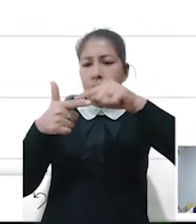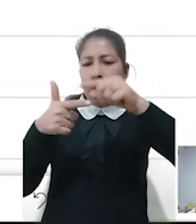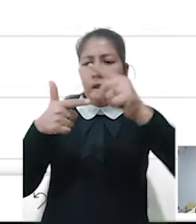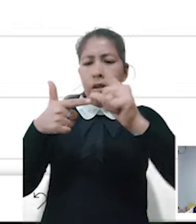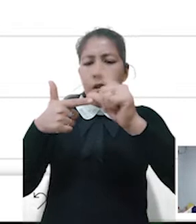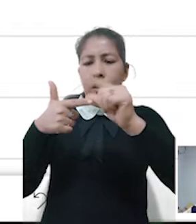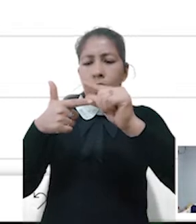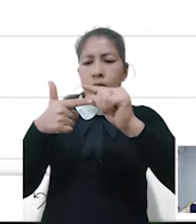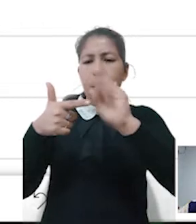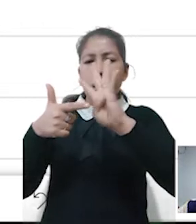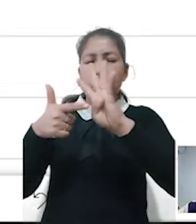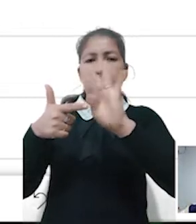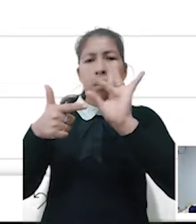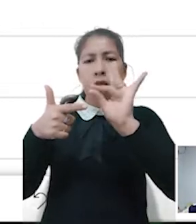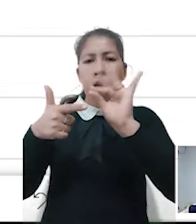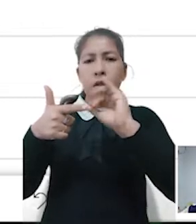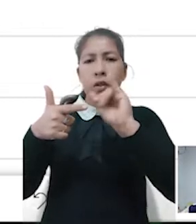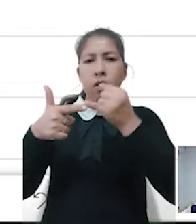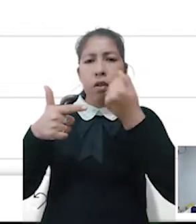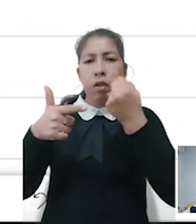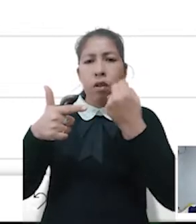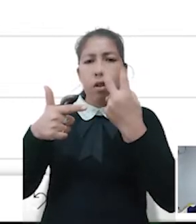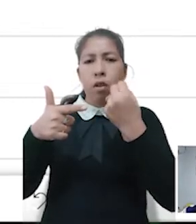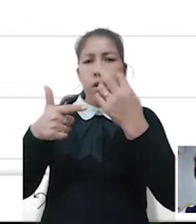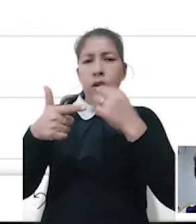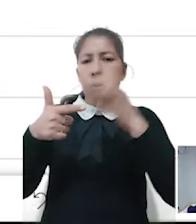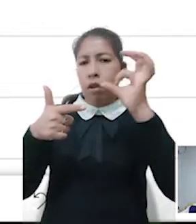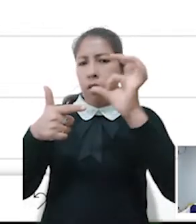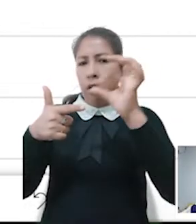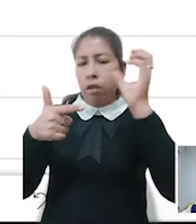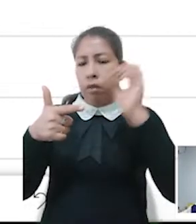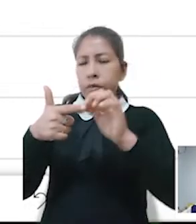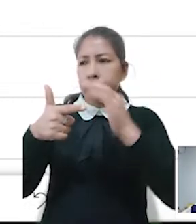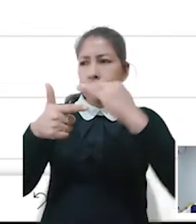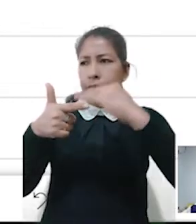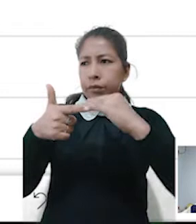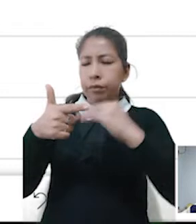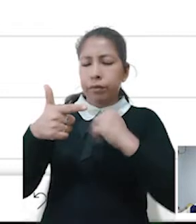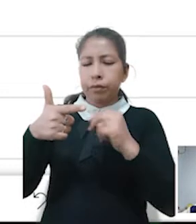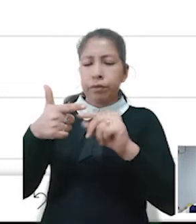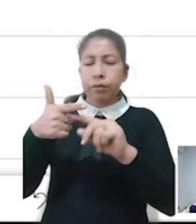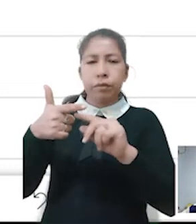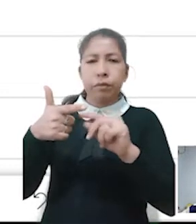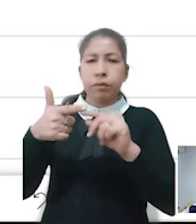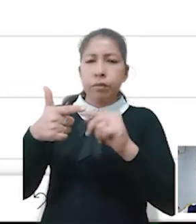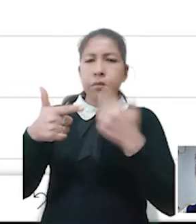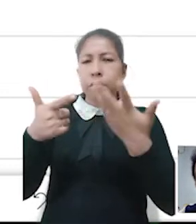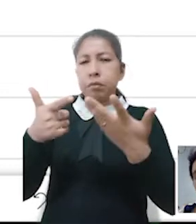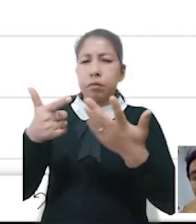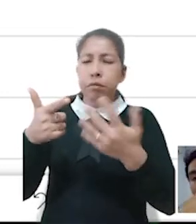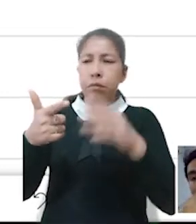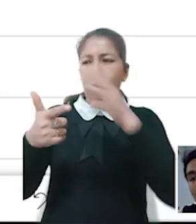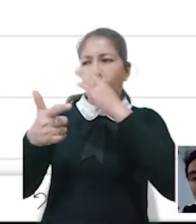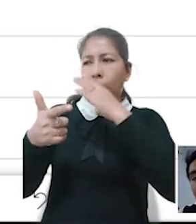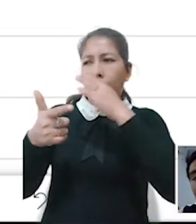agudos, 48 grados 12 minutos. Vamos a determinar para resolver este triángulo las medidas que faltan en él.